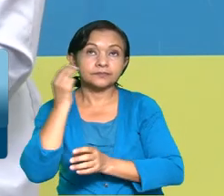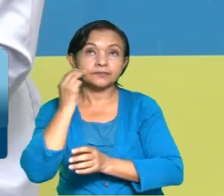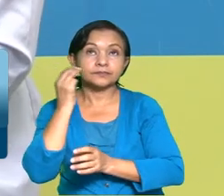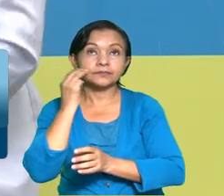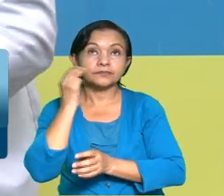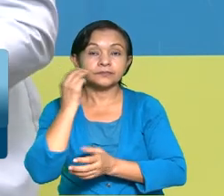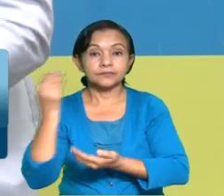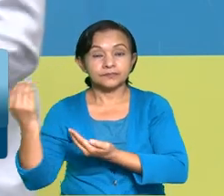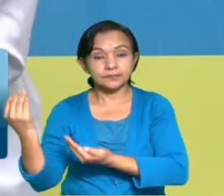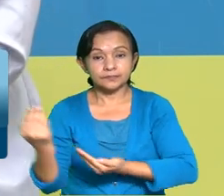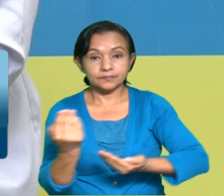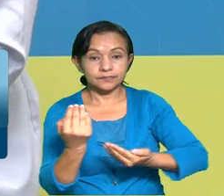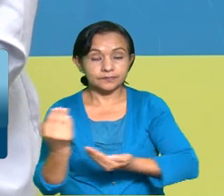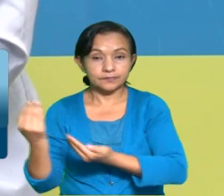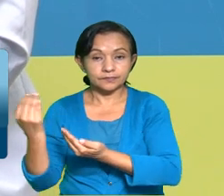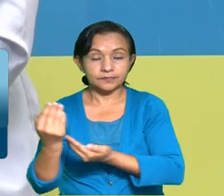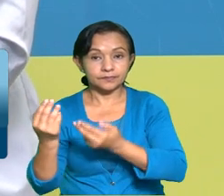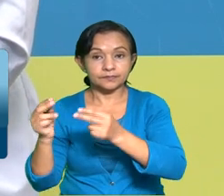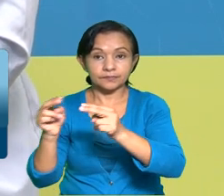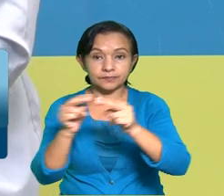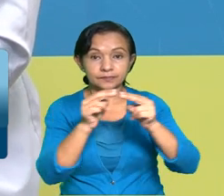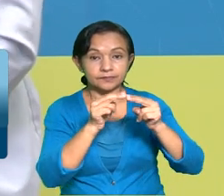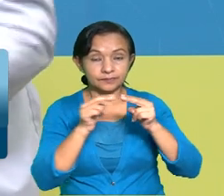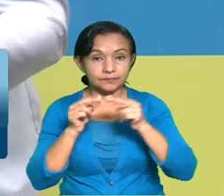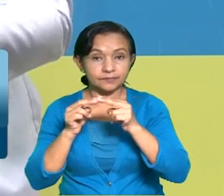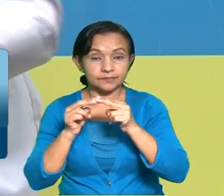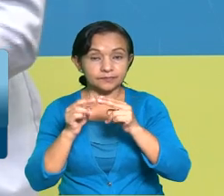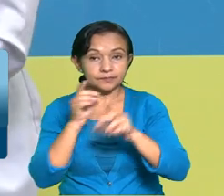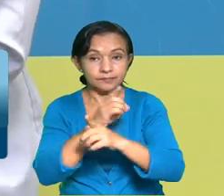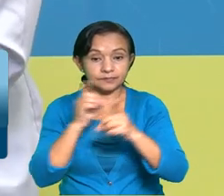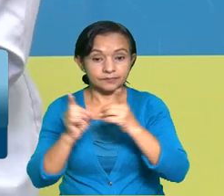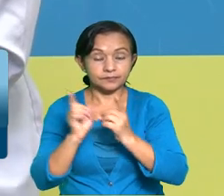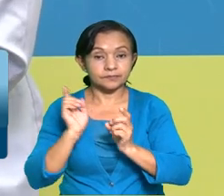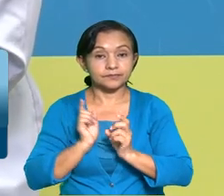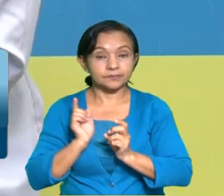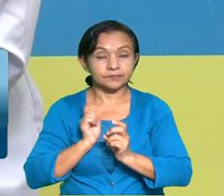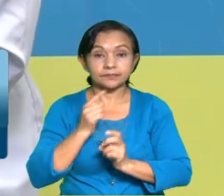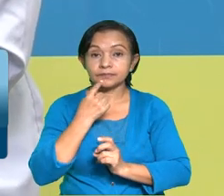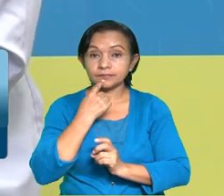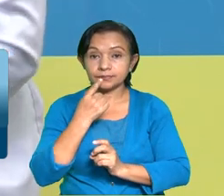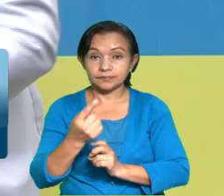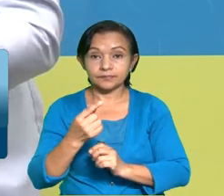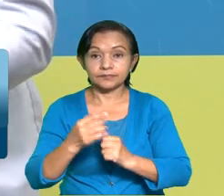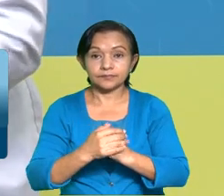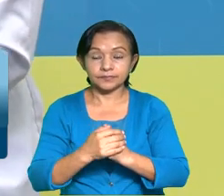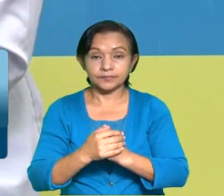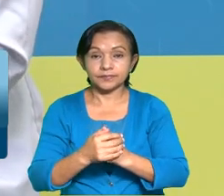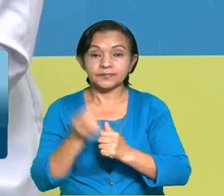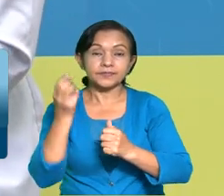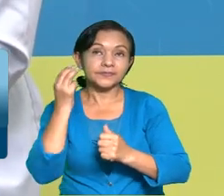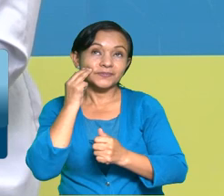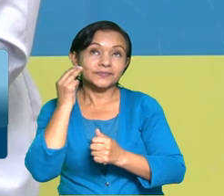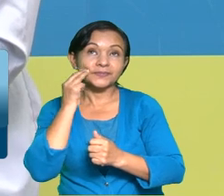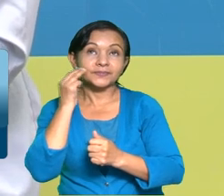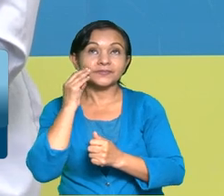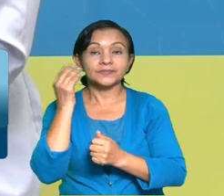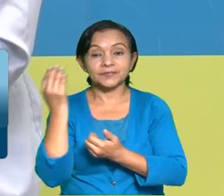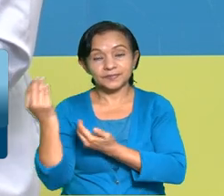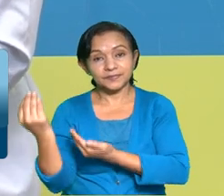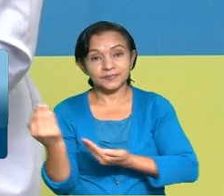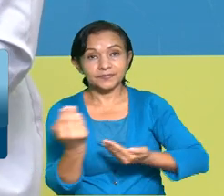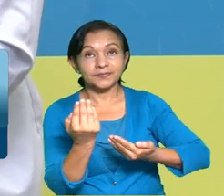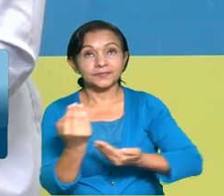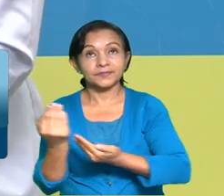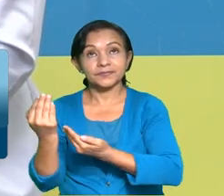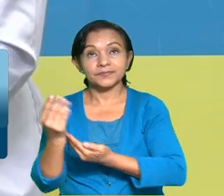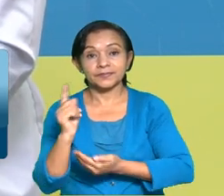bebé, los vínculos que se enmarcan con el vínculo madre-bebé y pues